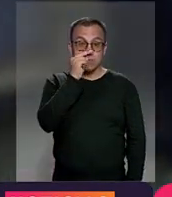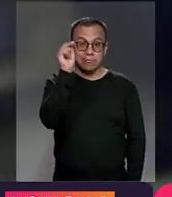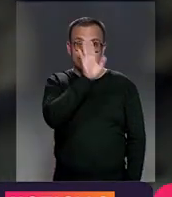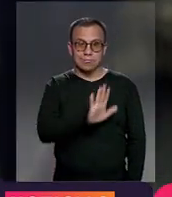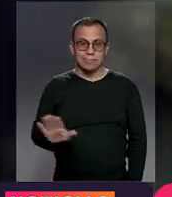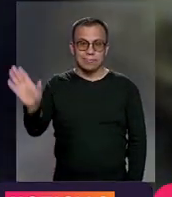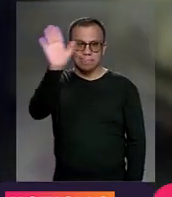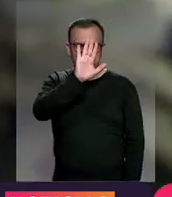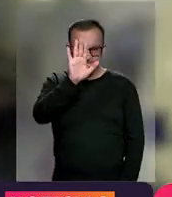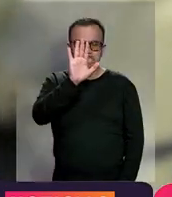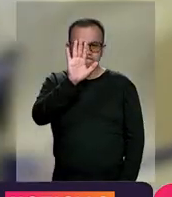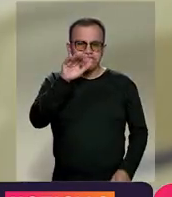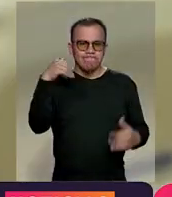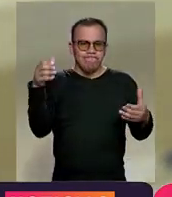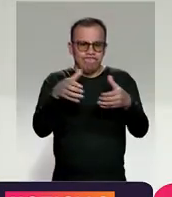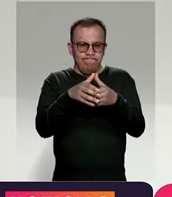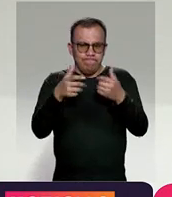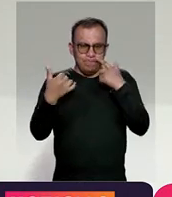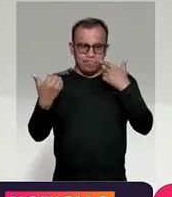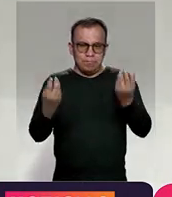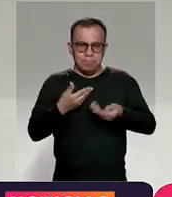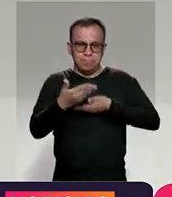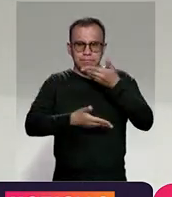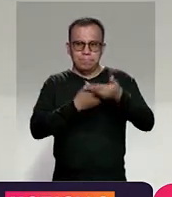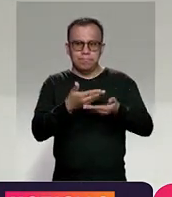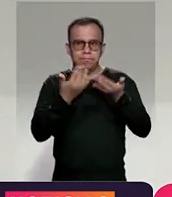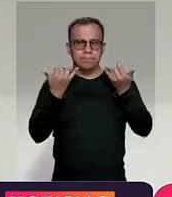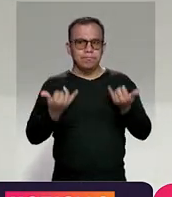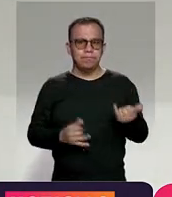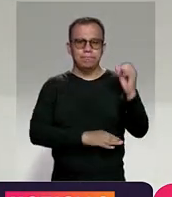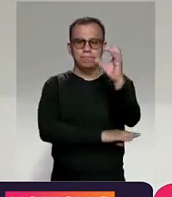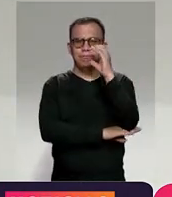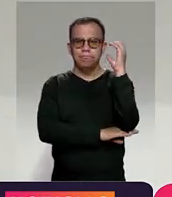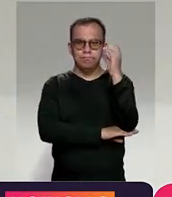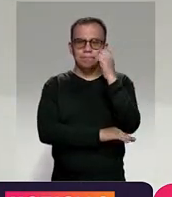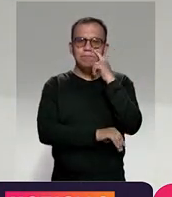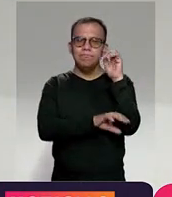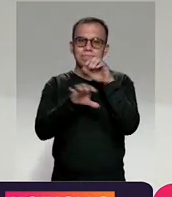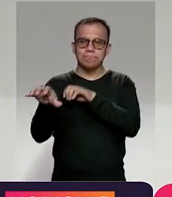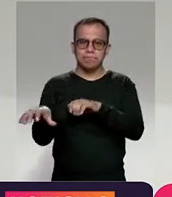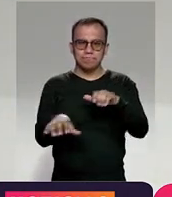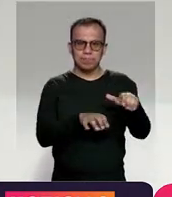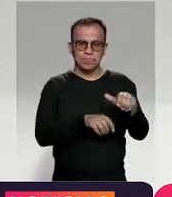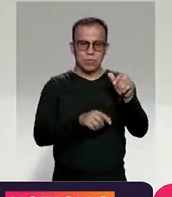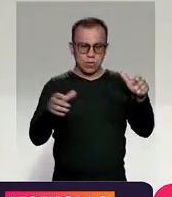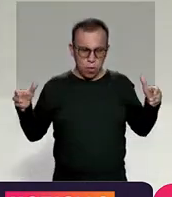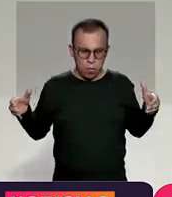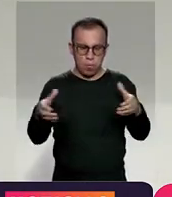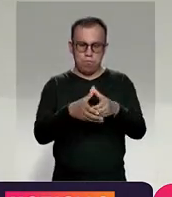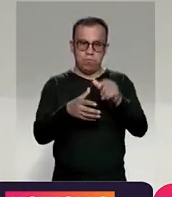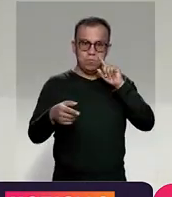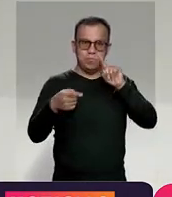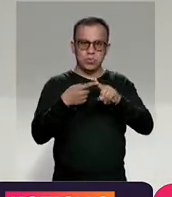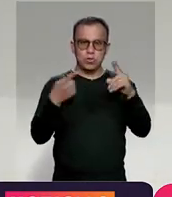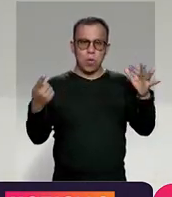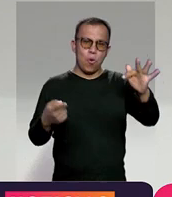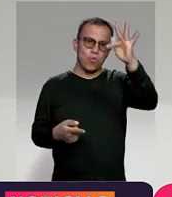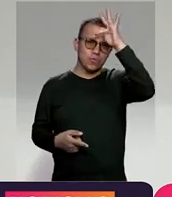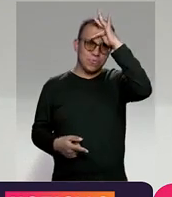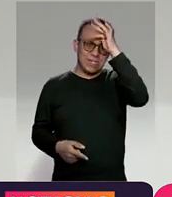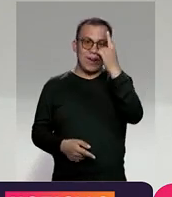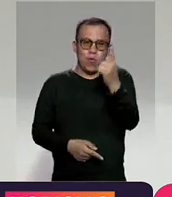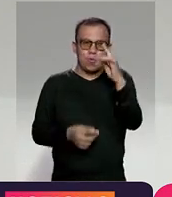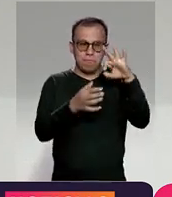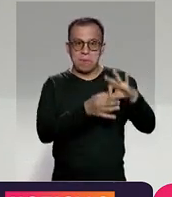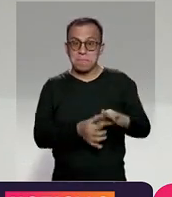las medidas correspondientes a la misma. De tal manera que Colombia se comporte como un solo hospital y se pueda hacer traslado de